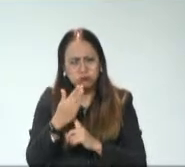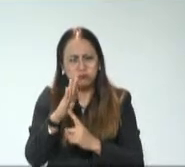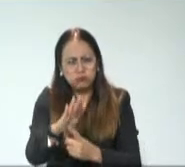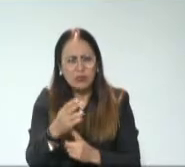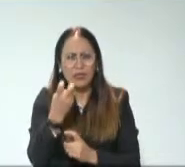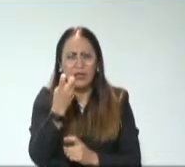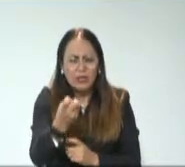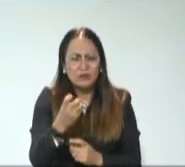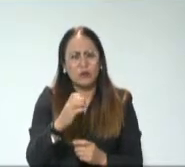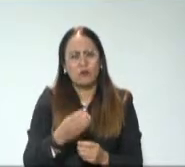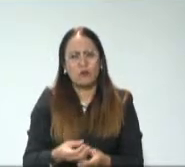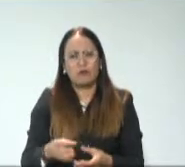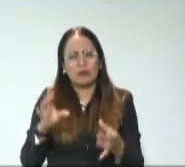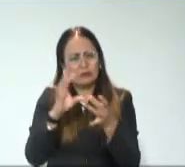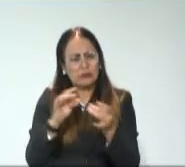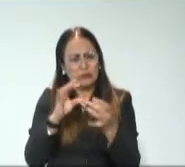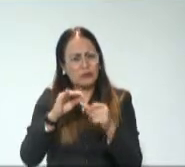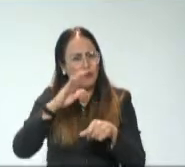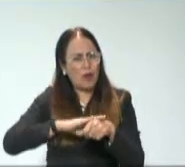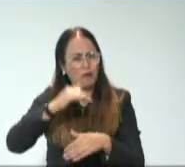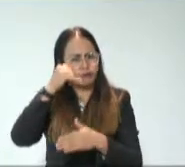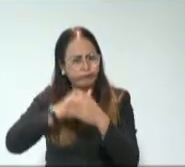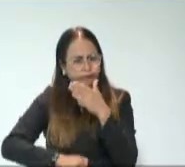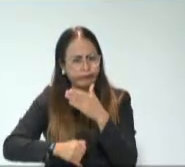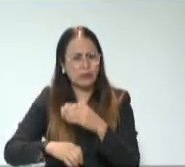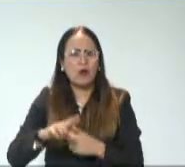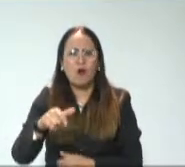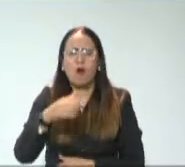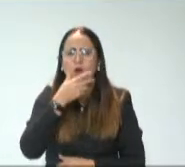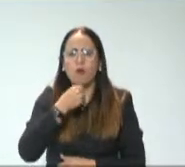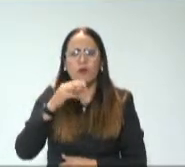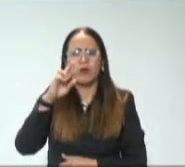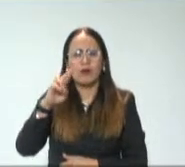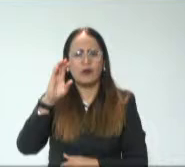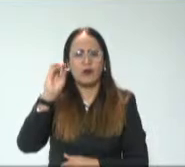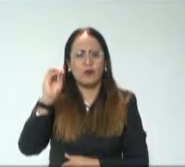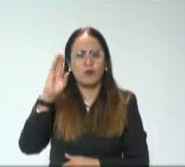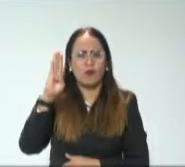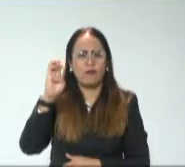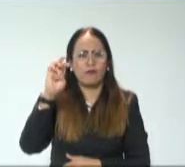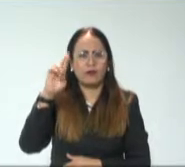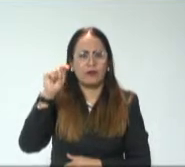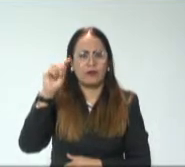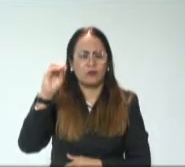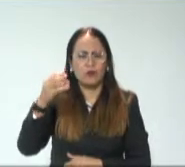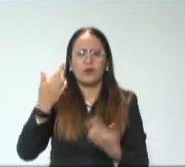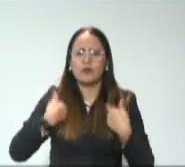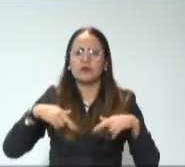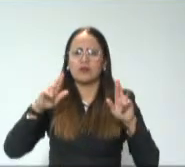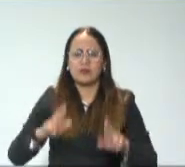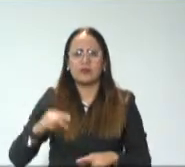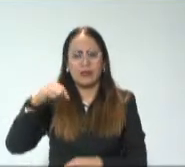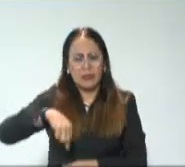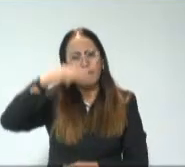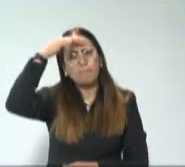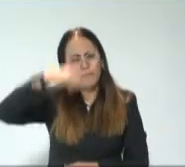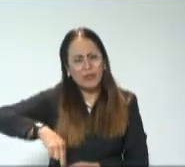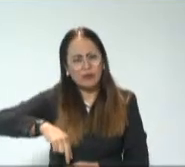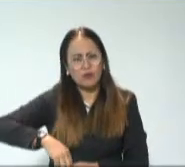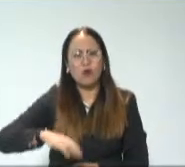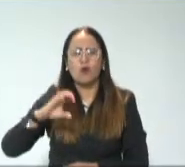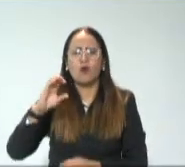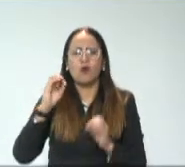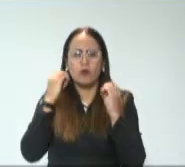adicionales que a continuación nos dará Cristian Roberto Morales representante en México de la organización